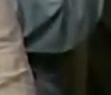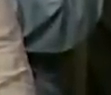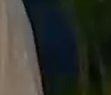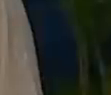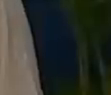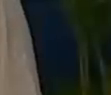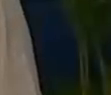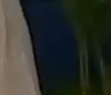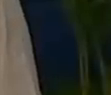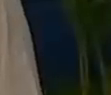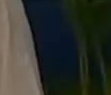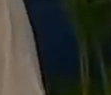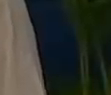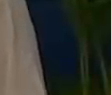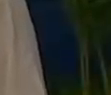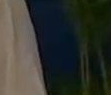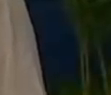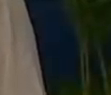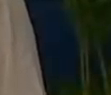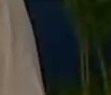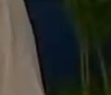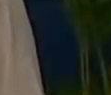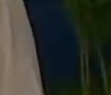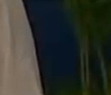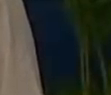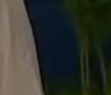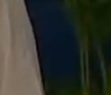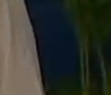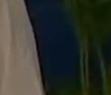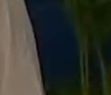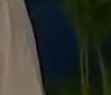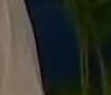al ministro Quevedo que